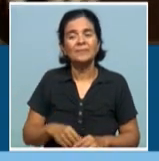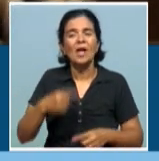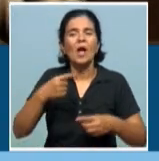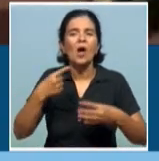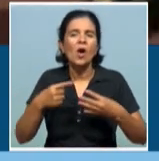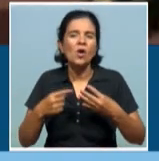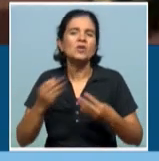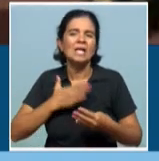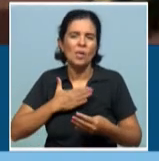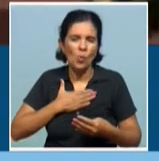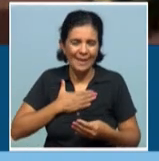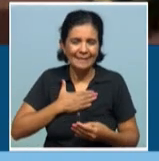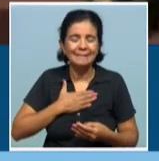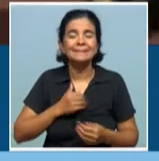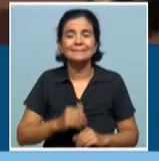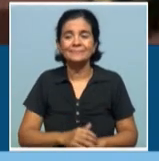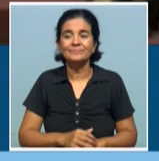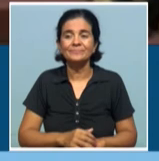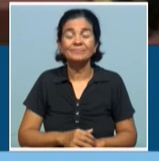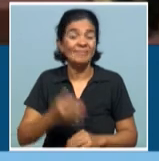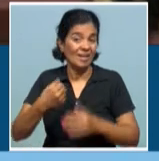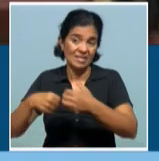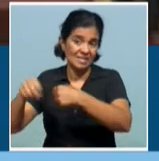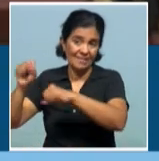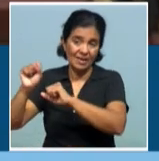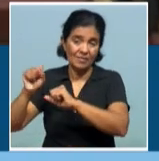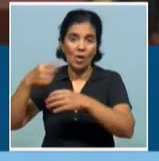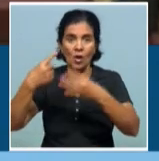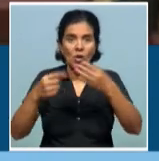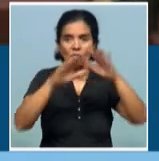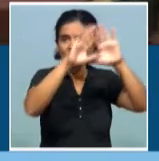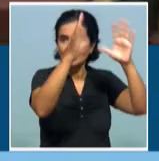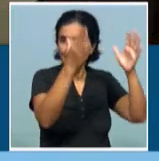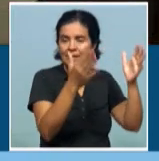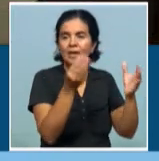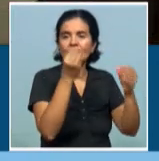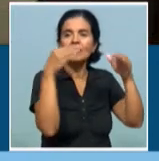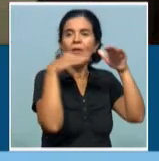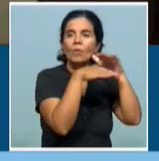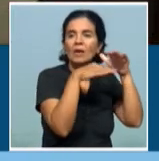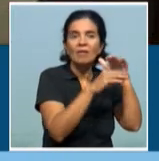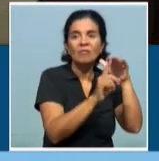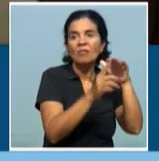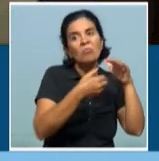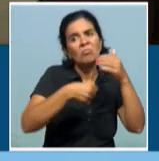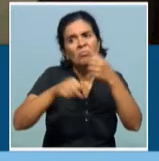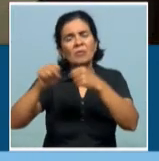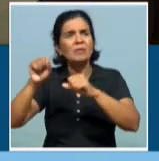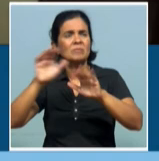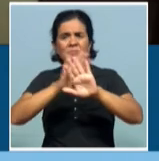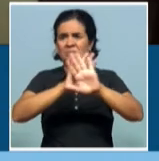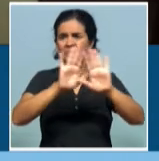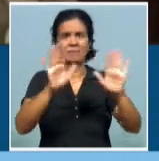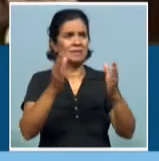productos que tenían que estar en los silos, en la zona de actividad logística. Se desmanteló